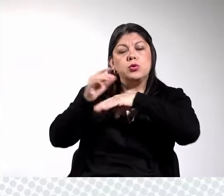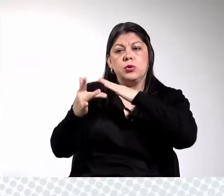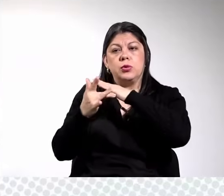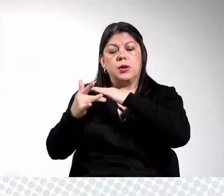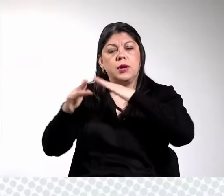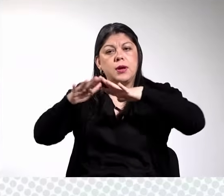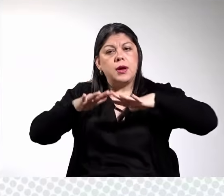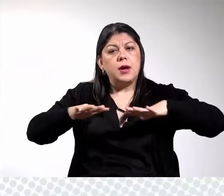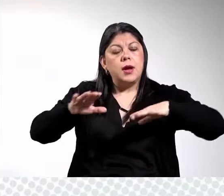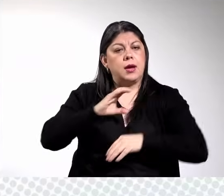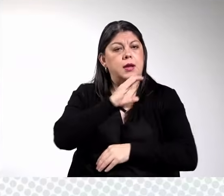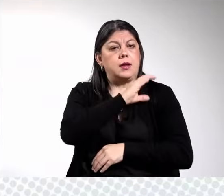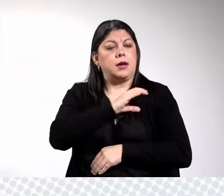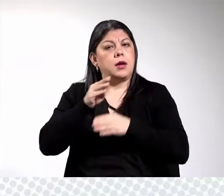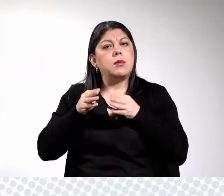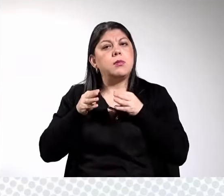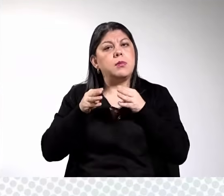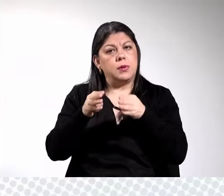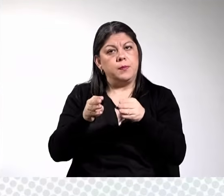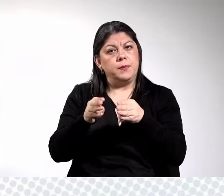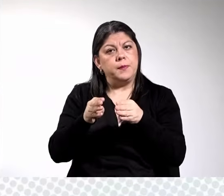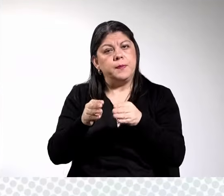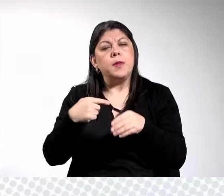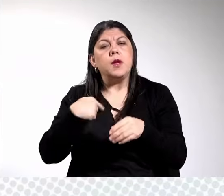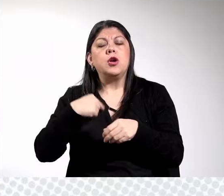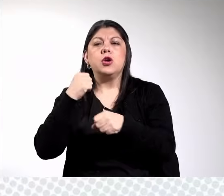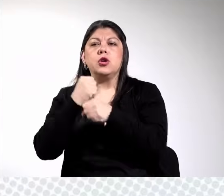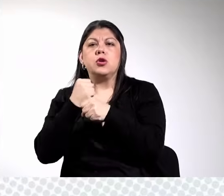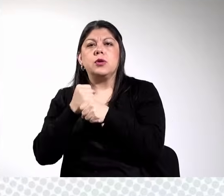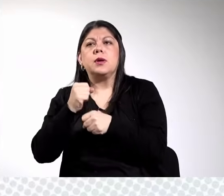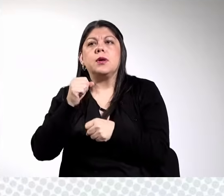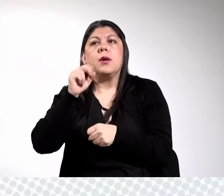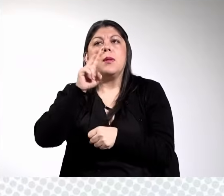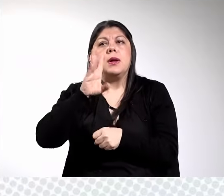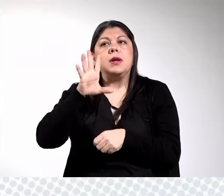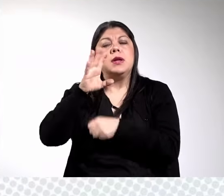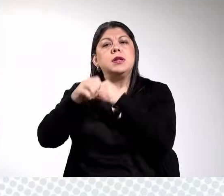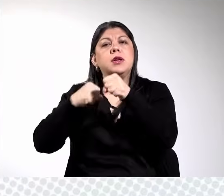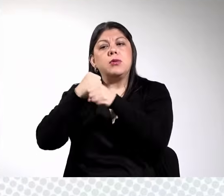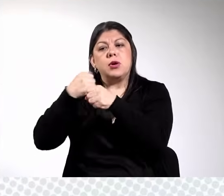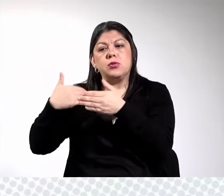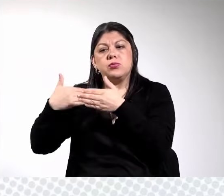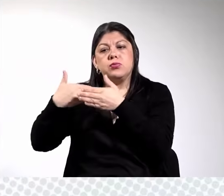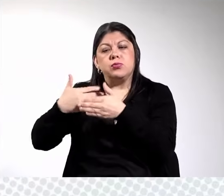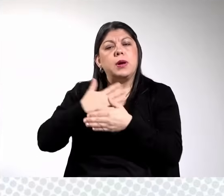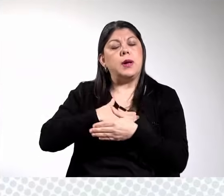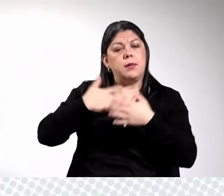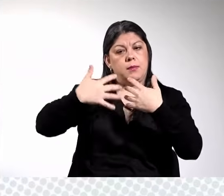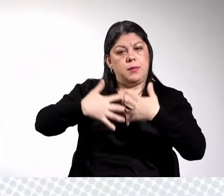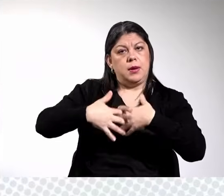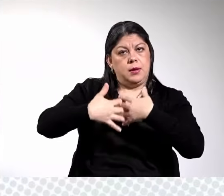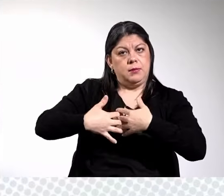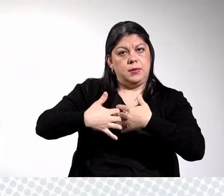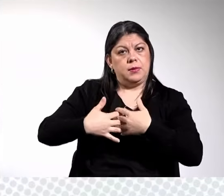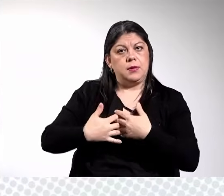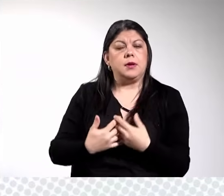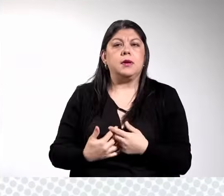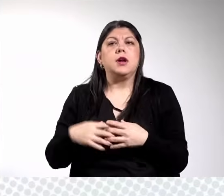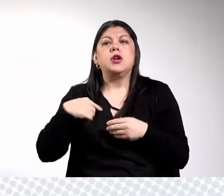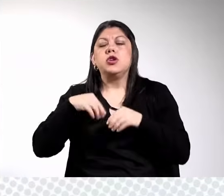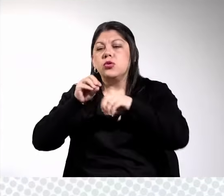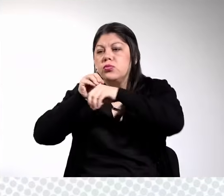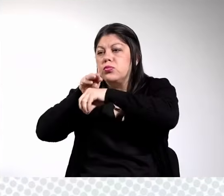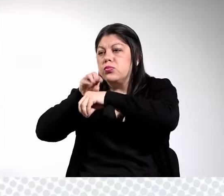áreas de calidad y metrología y he trabajado por 25 años en mi empresa. Así es que he asesorado